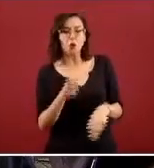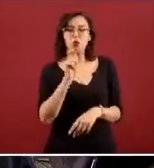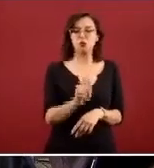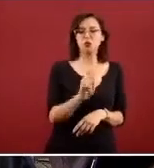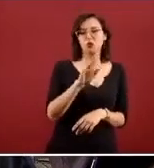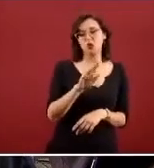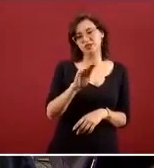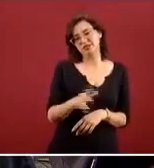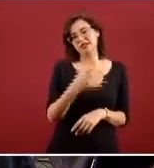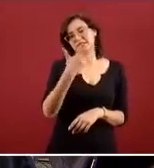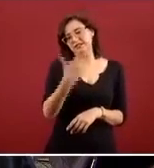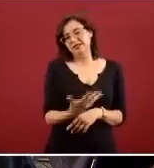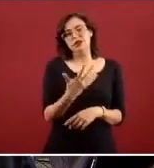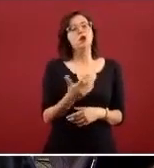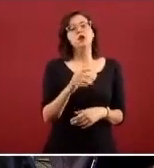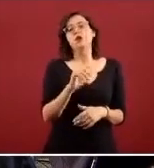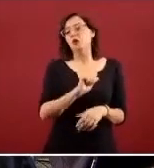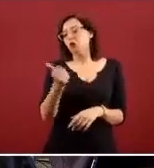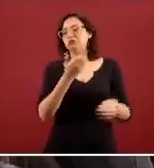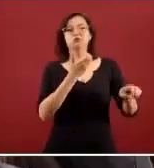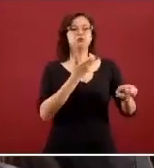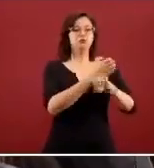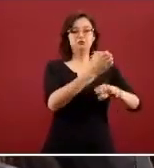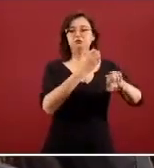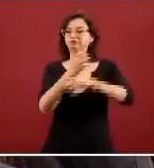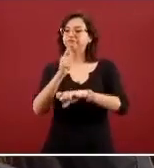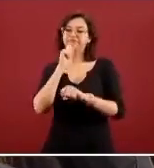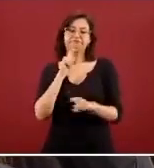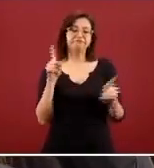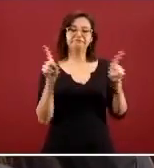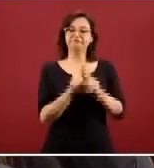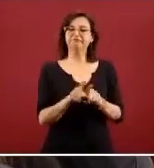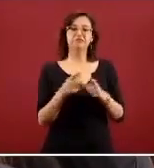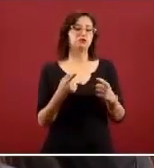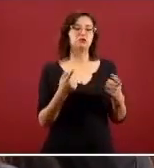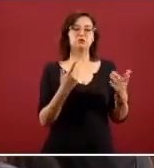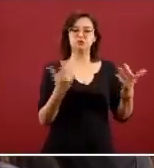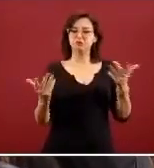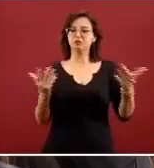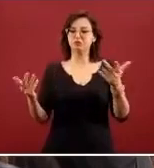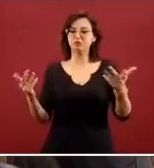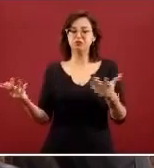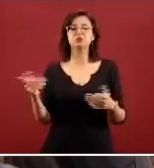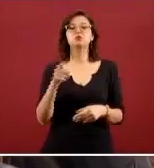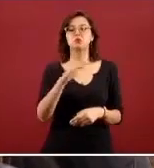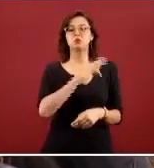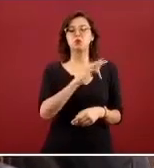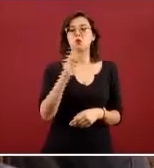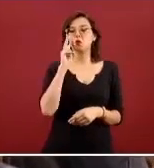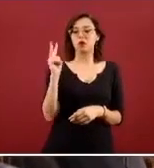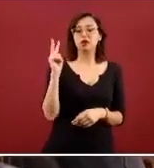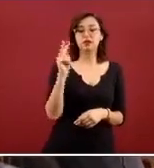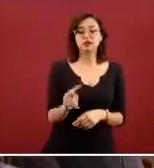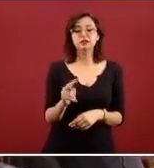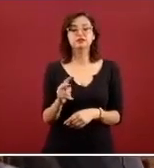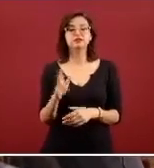otros estados que están adelante de este gráfico. Entonces, este gráfico ustedes lo van a poder revisar a fondo,